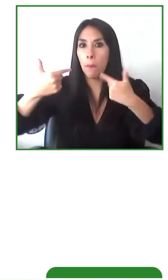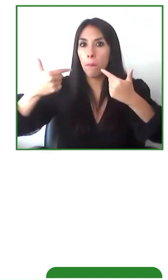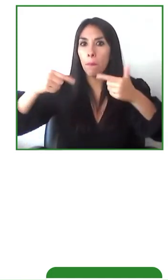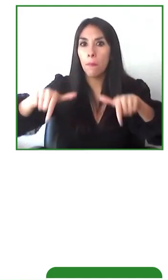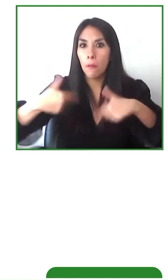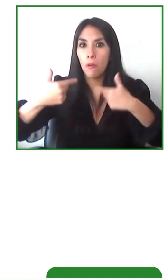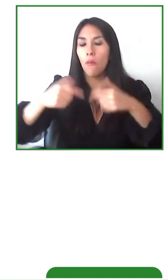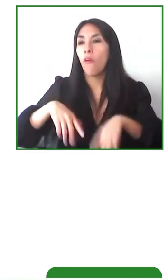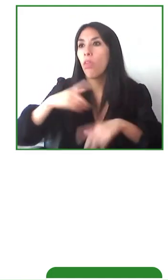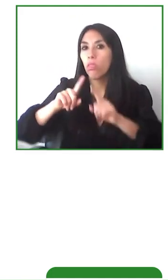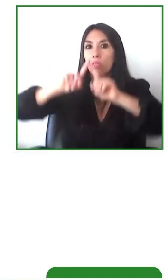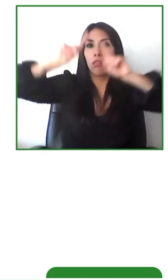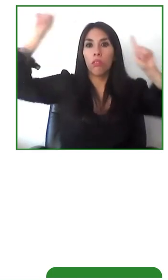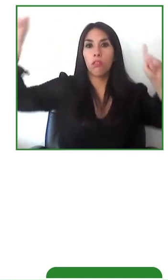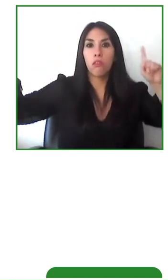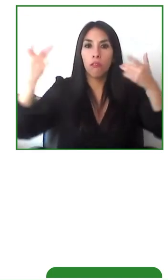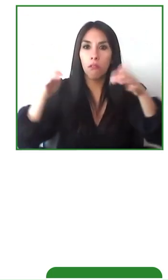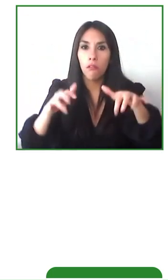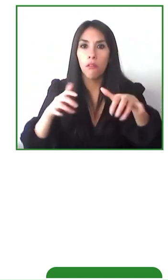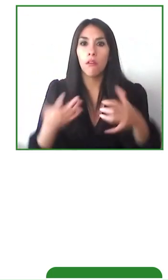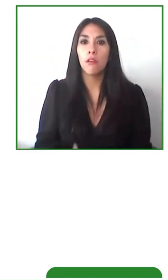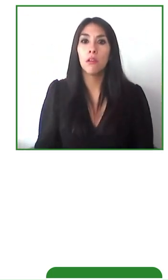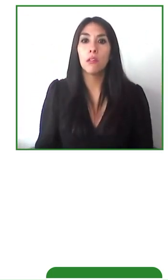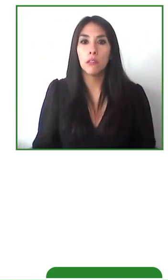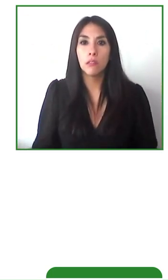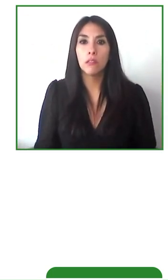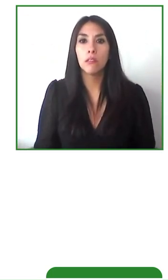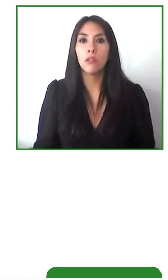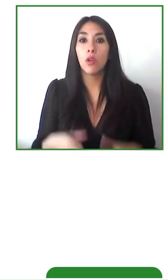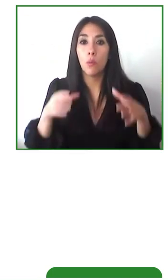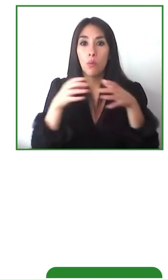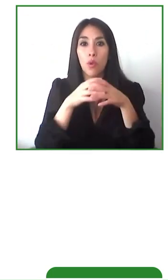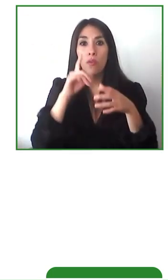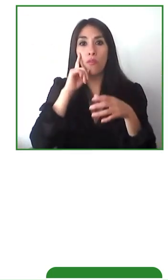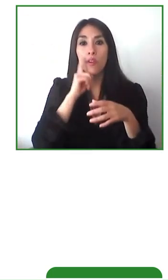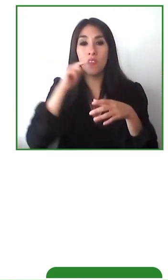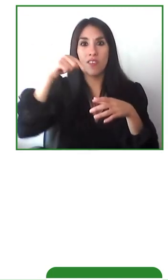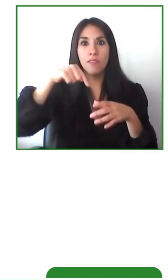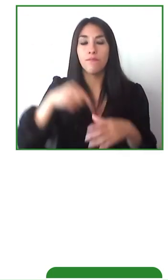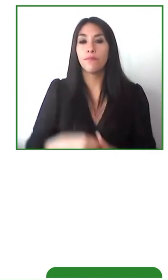Y la comunidad sorda es el tipo de